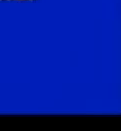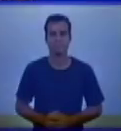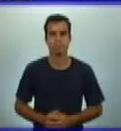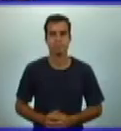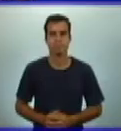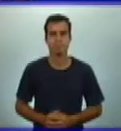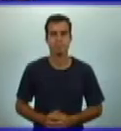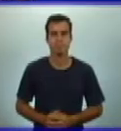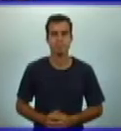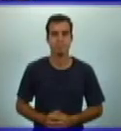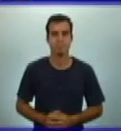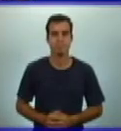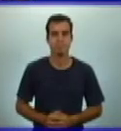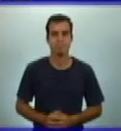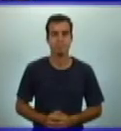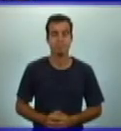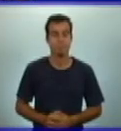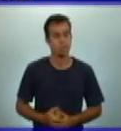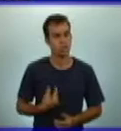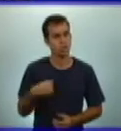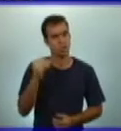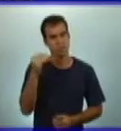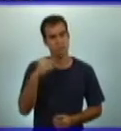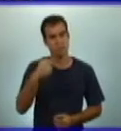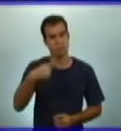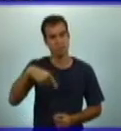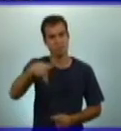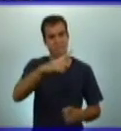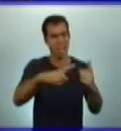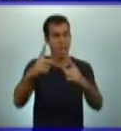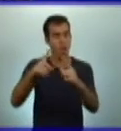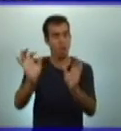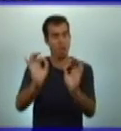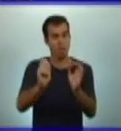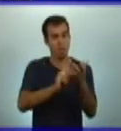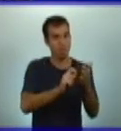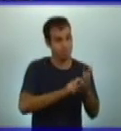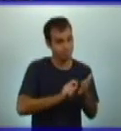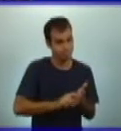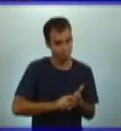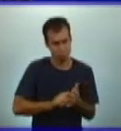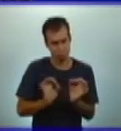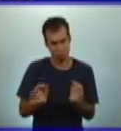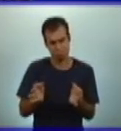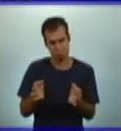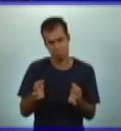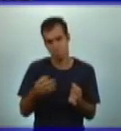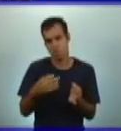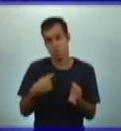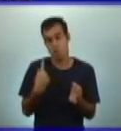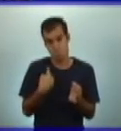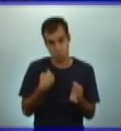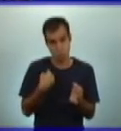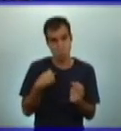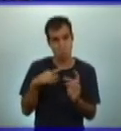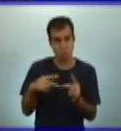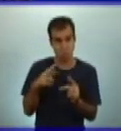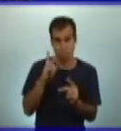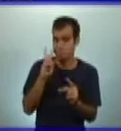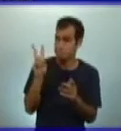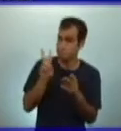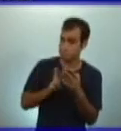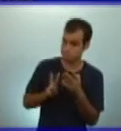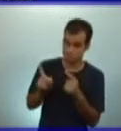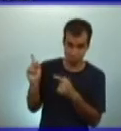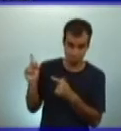sé que muchos niños todavía están copiando el ejercicio en la libreta. No obstante, yo lo voy a leer, y voy a